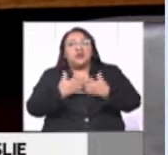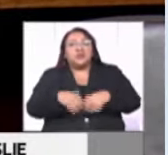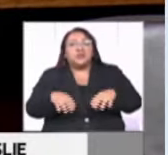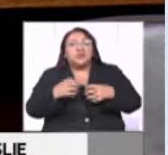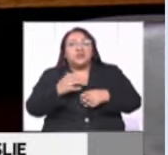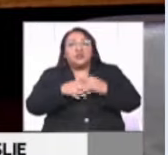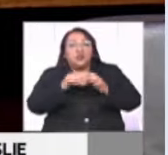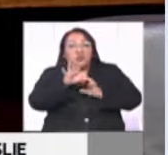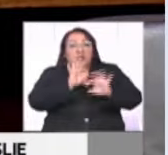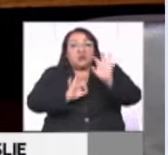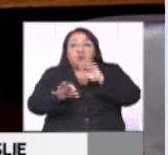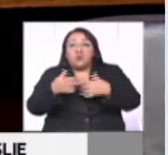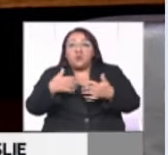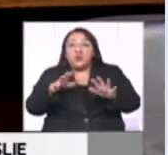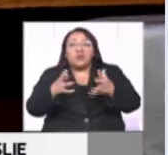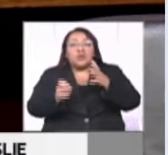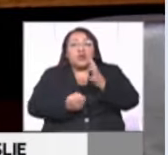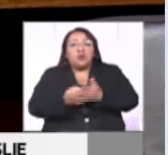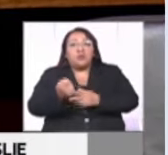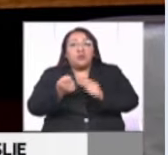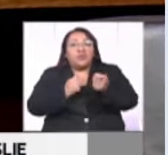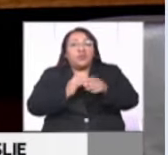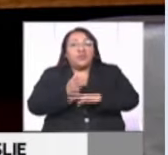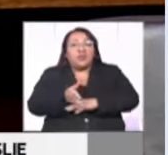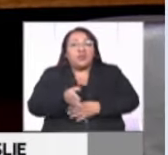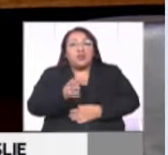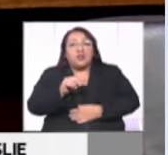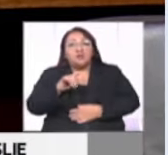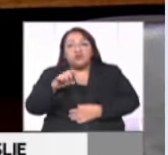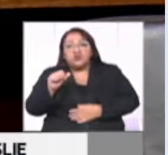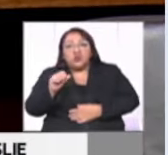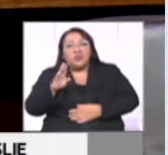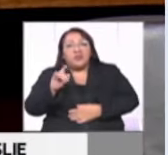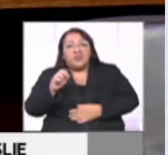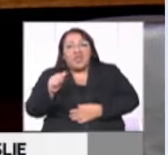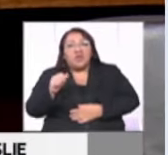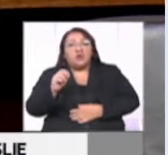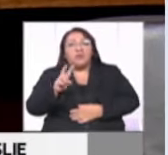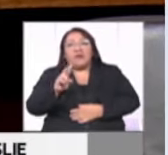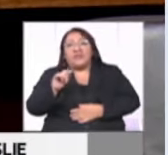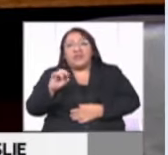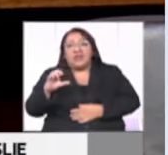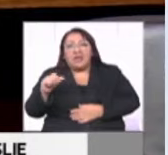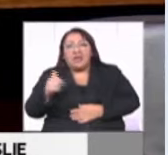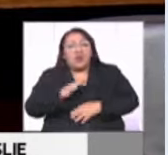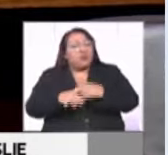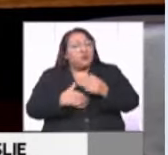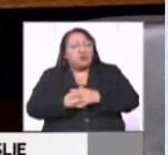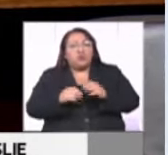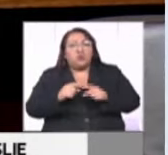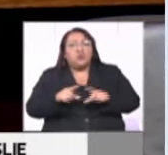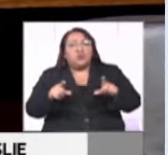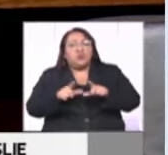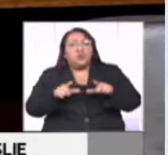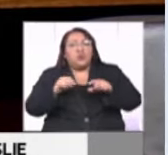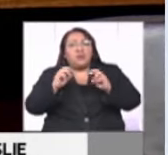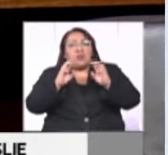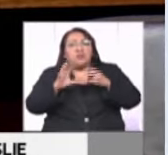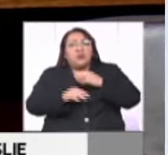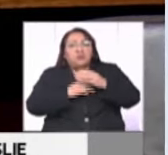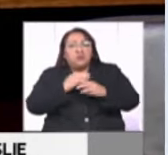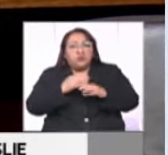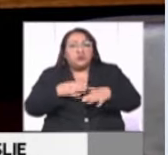y tú escoges a cuál quieres comprar tu entrada, al Museo del Louvre, al Museo Británico, al Vaticano, a todas las maravillas del mundo, presidente.